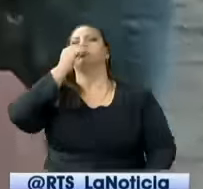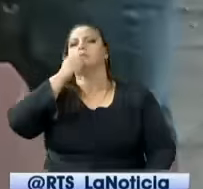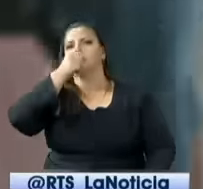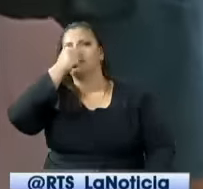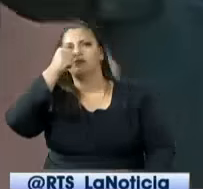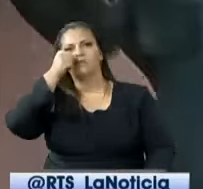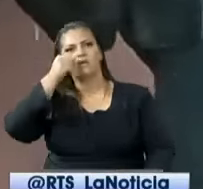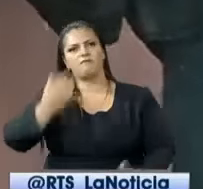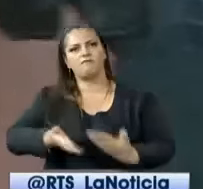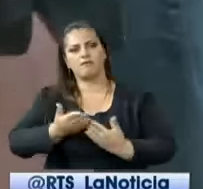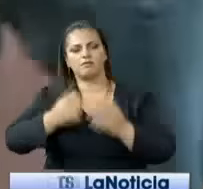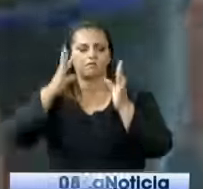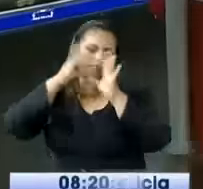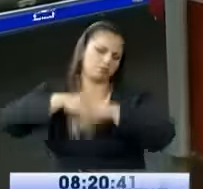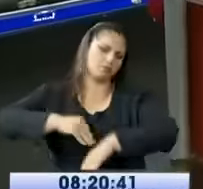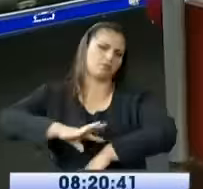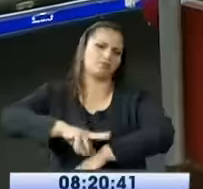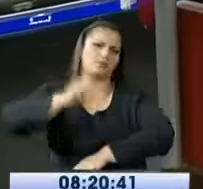Vaque.